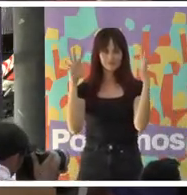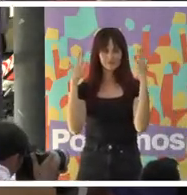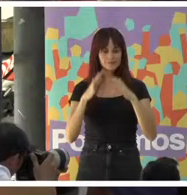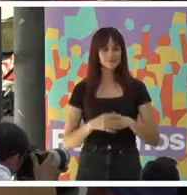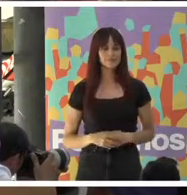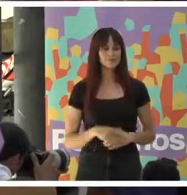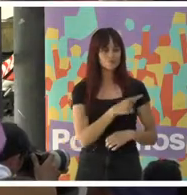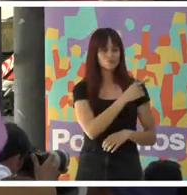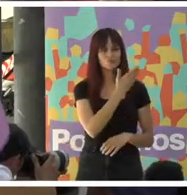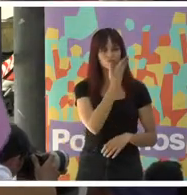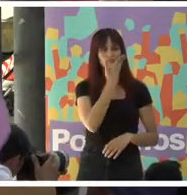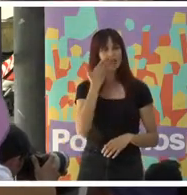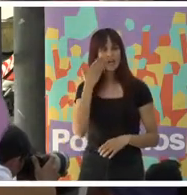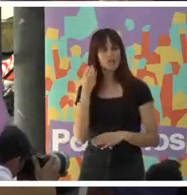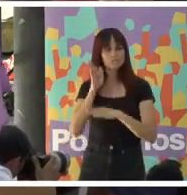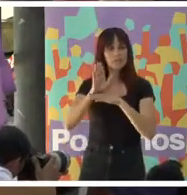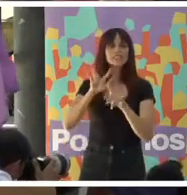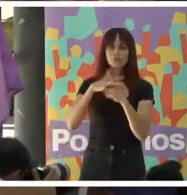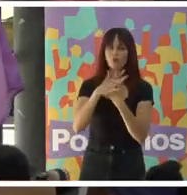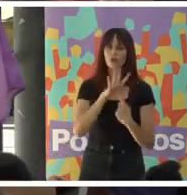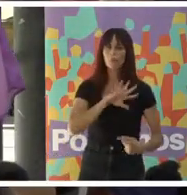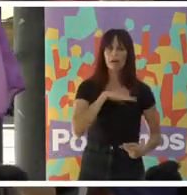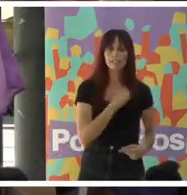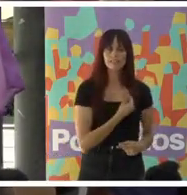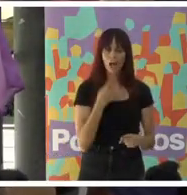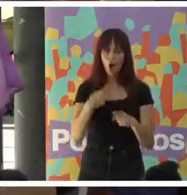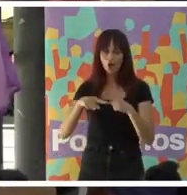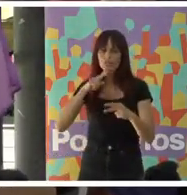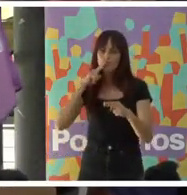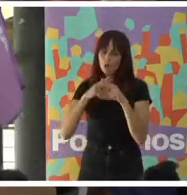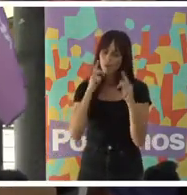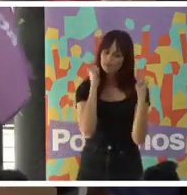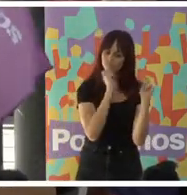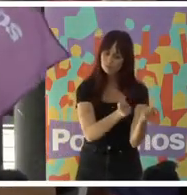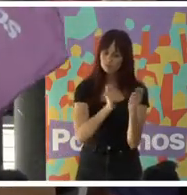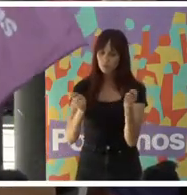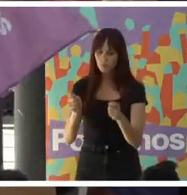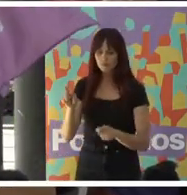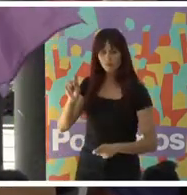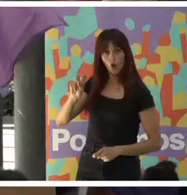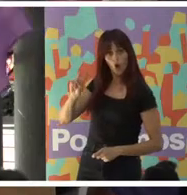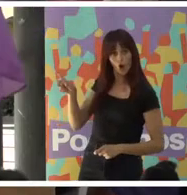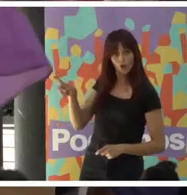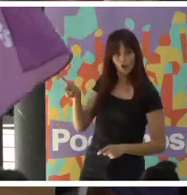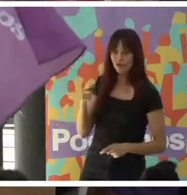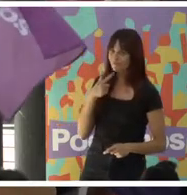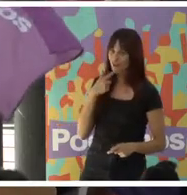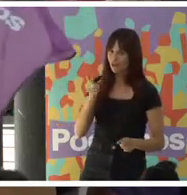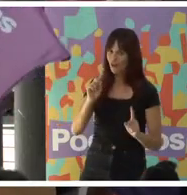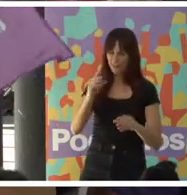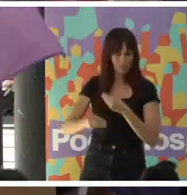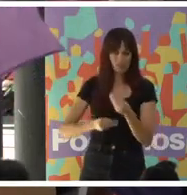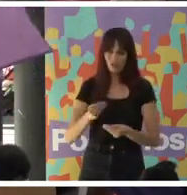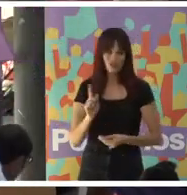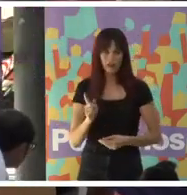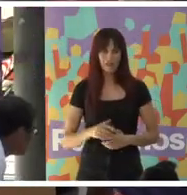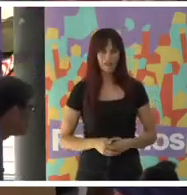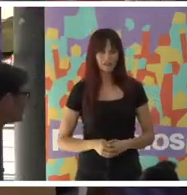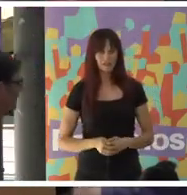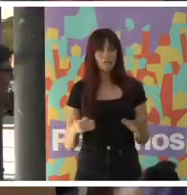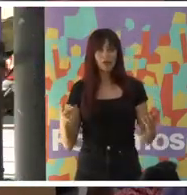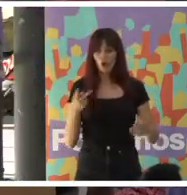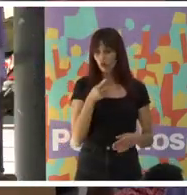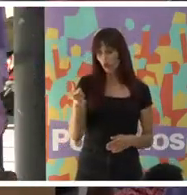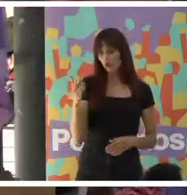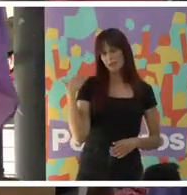Has dado la cara por la situación en Palestina, llamando las cosas por su nombre, cuando nadie lo había hecho. Pero no desde